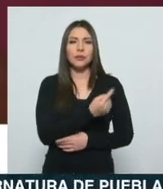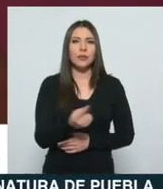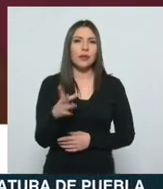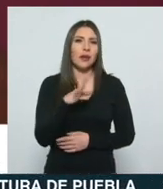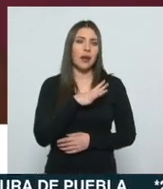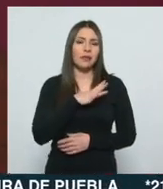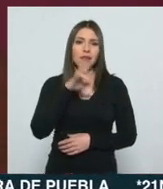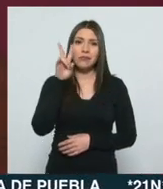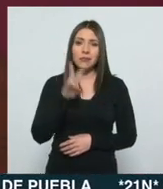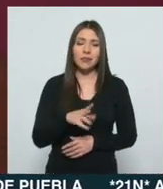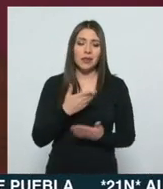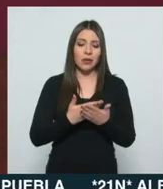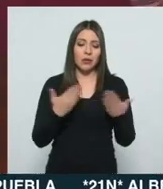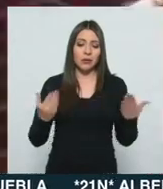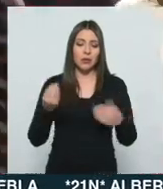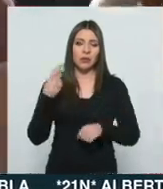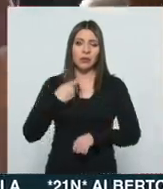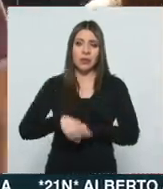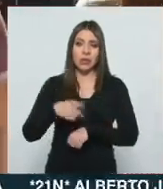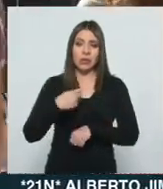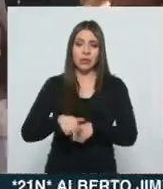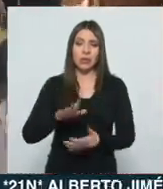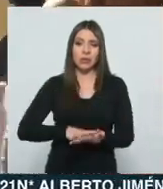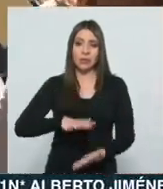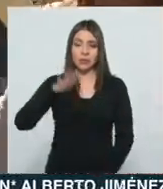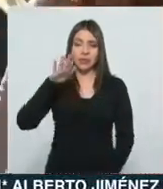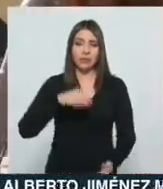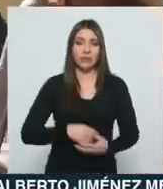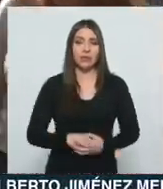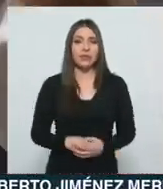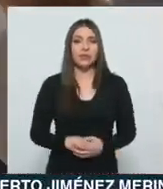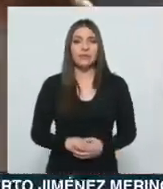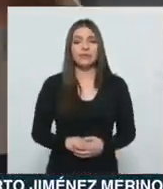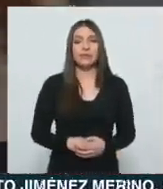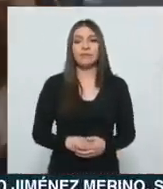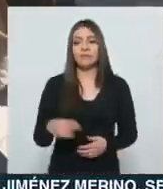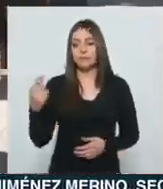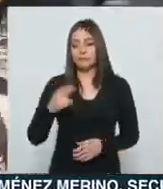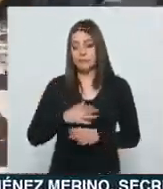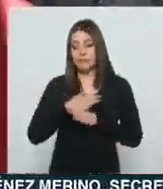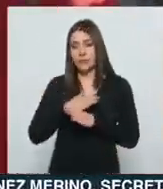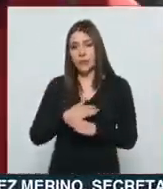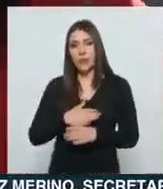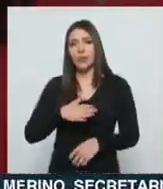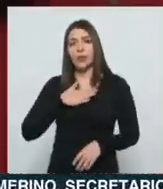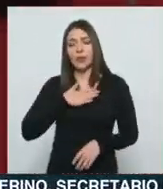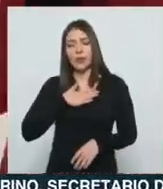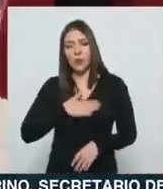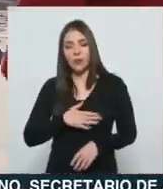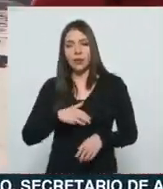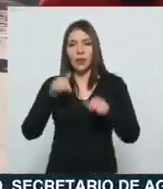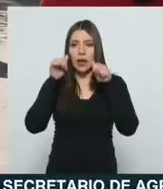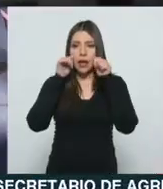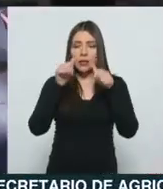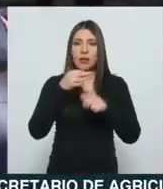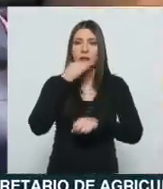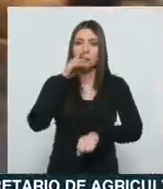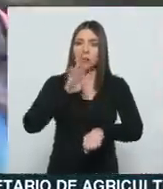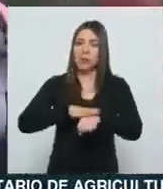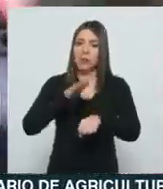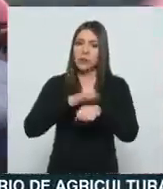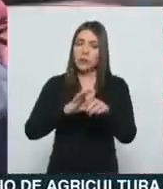situación de extrema vulnerabilidad. Prevención, justicia, atención, alerta de violencia de género,